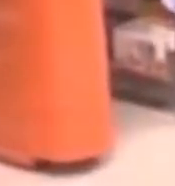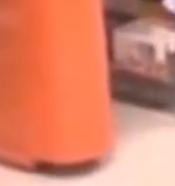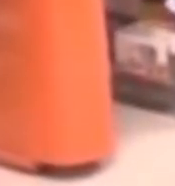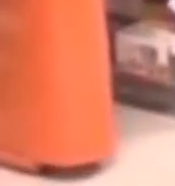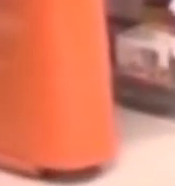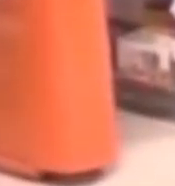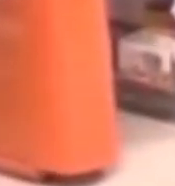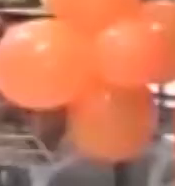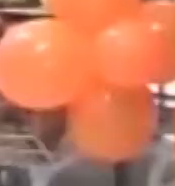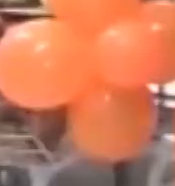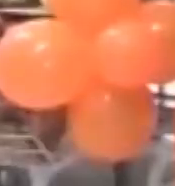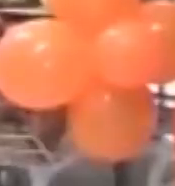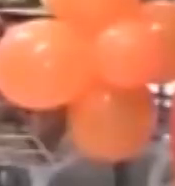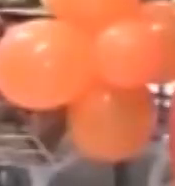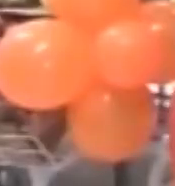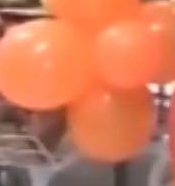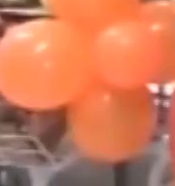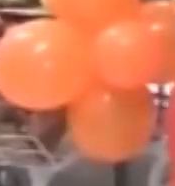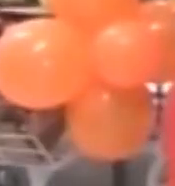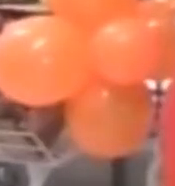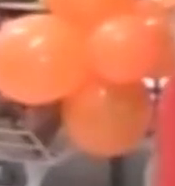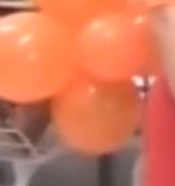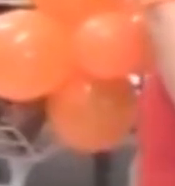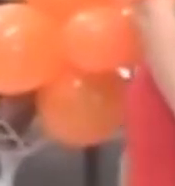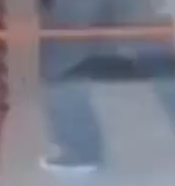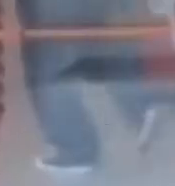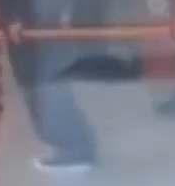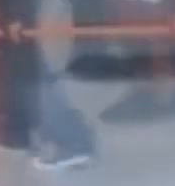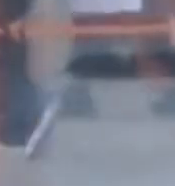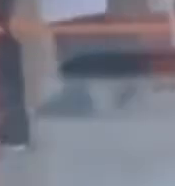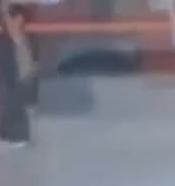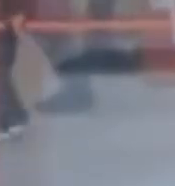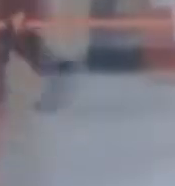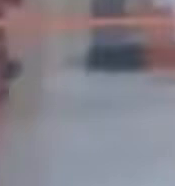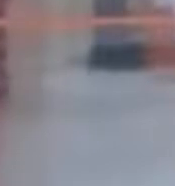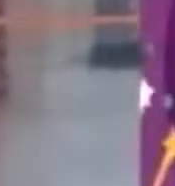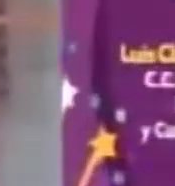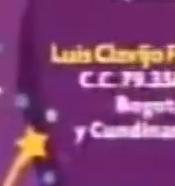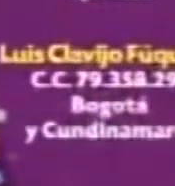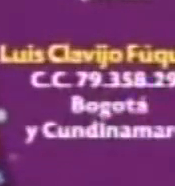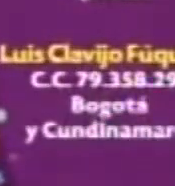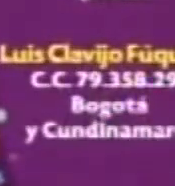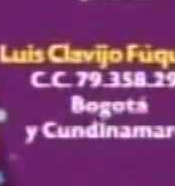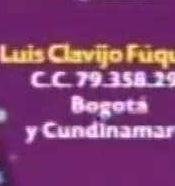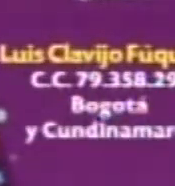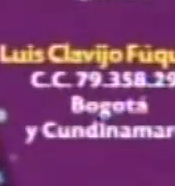esperan para venir a Tienda Sara? Tienda Sara, al mejor precio.